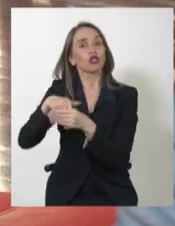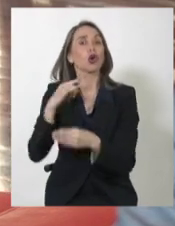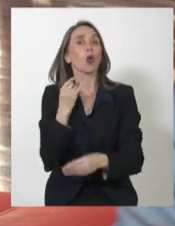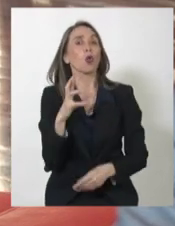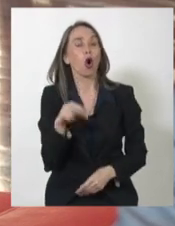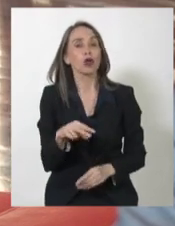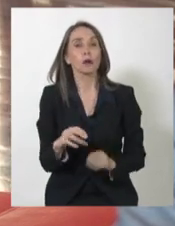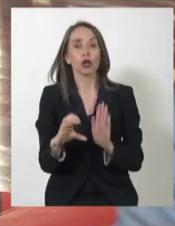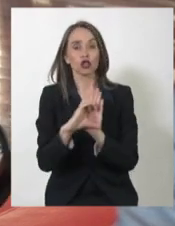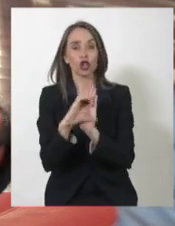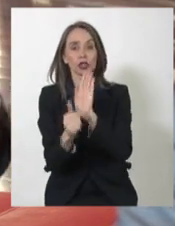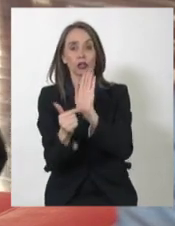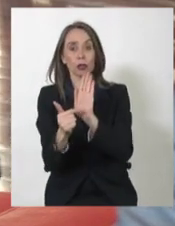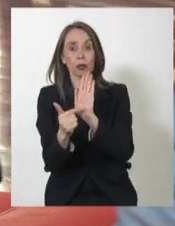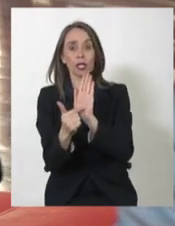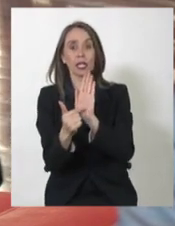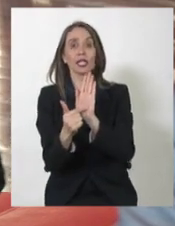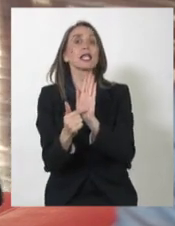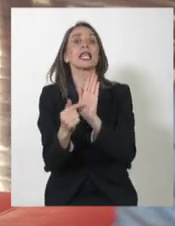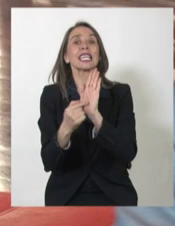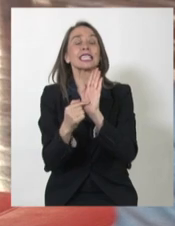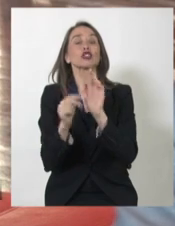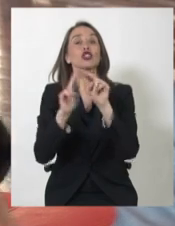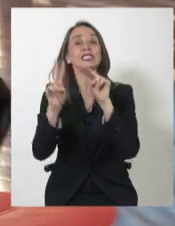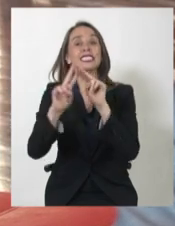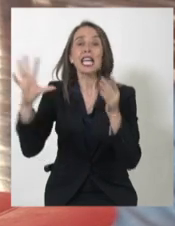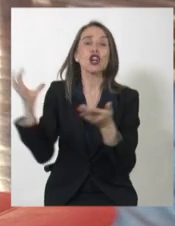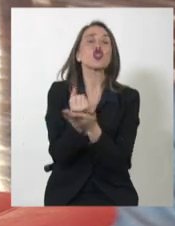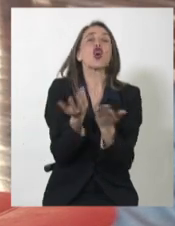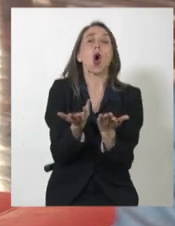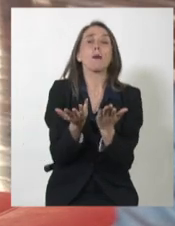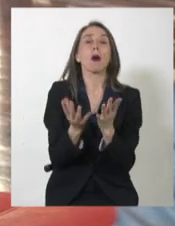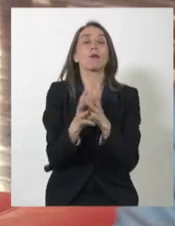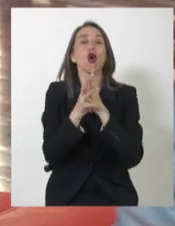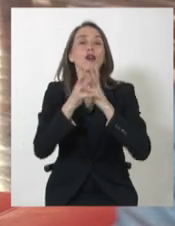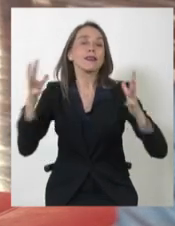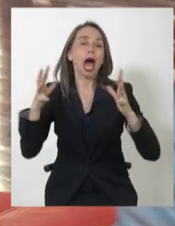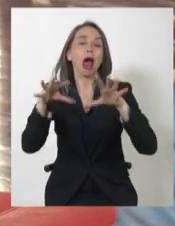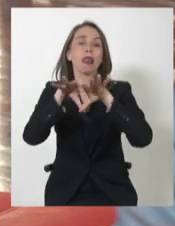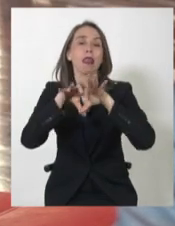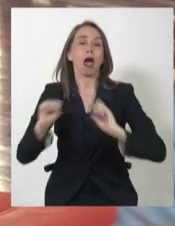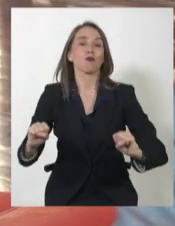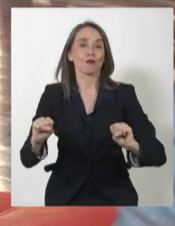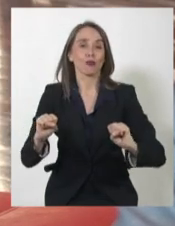Constitución es por esencia la expresión de grandes acuerdos, ¿no? Y sobre todo cuando existen